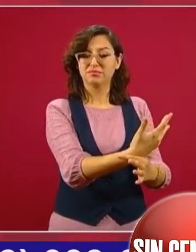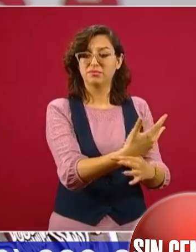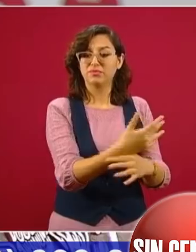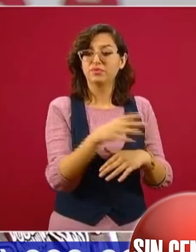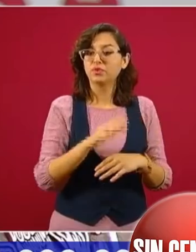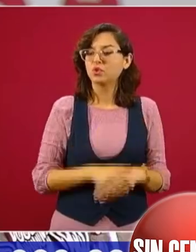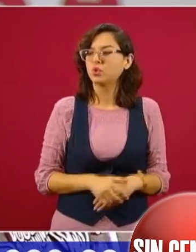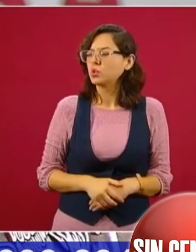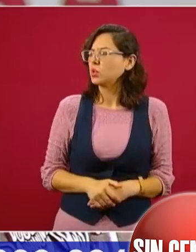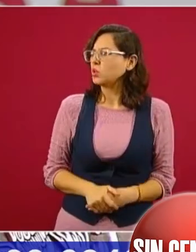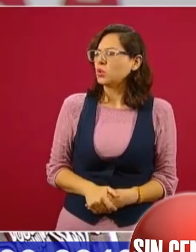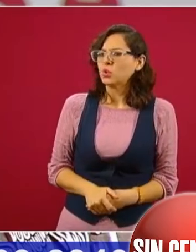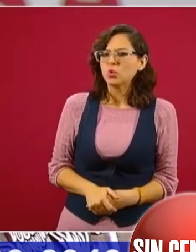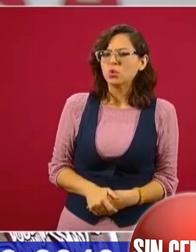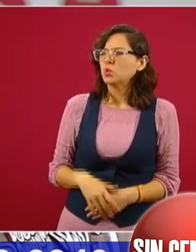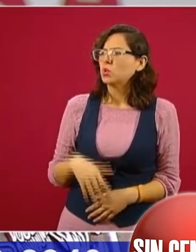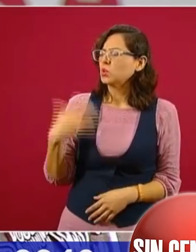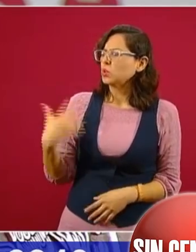cuántos robos.